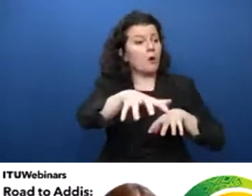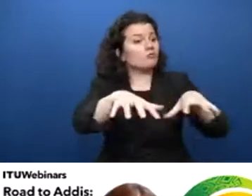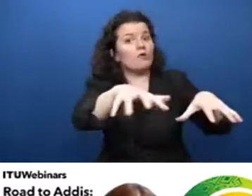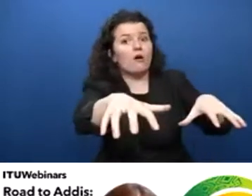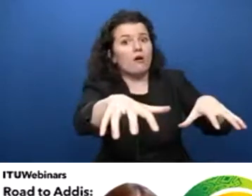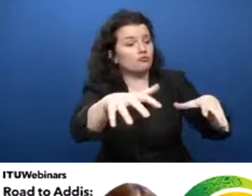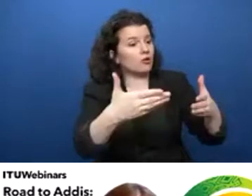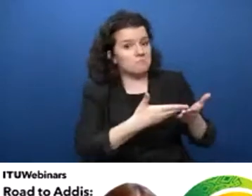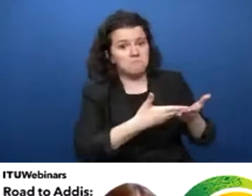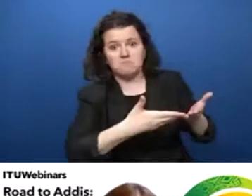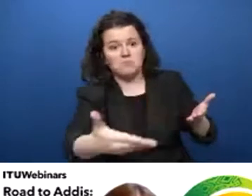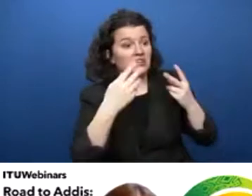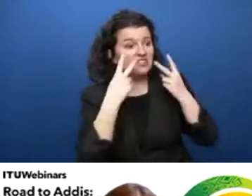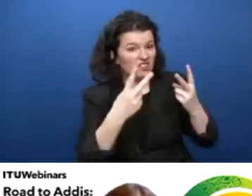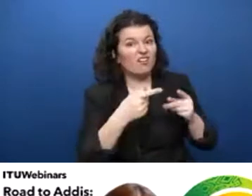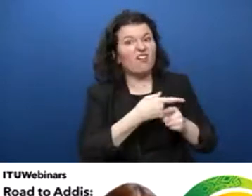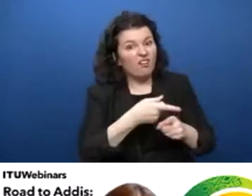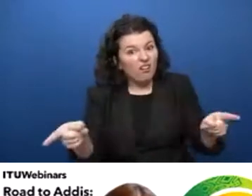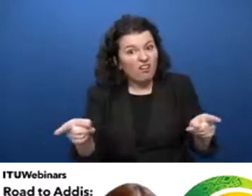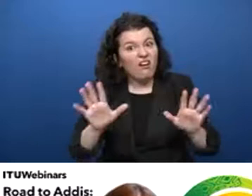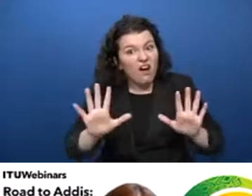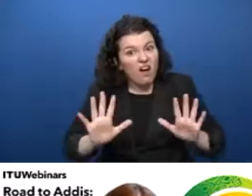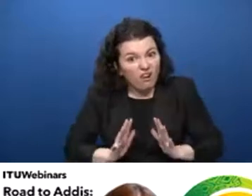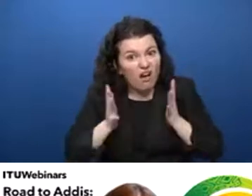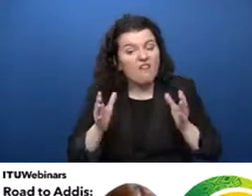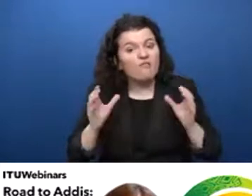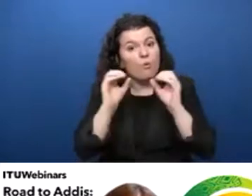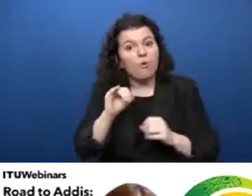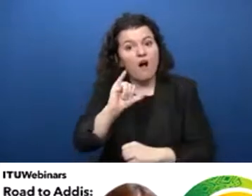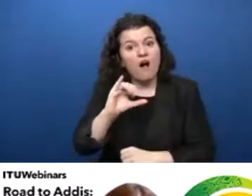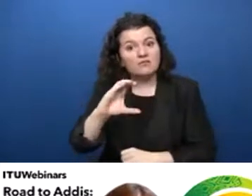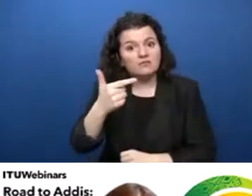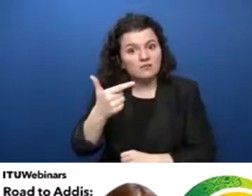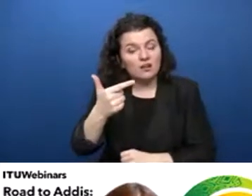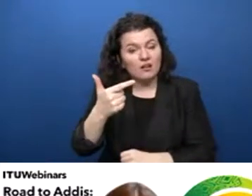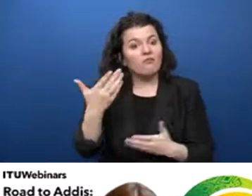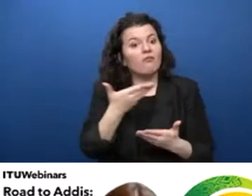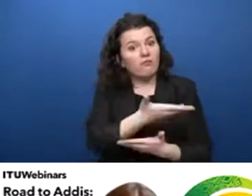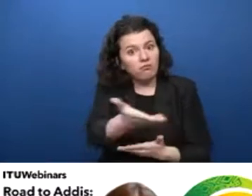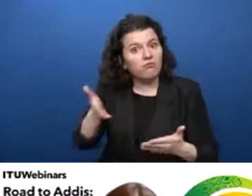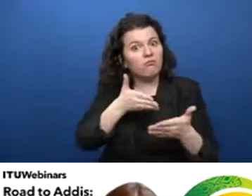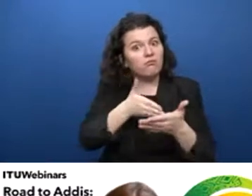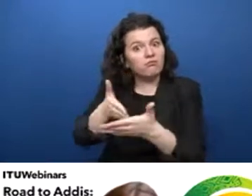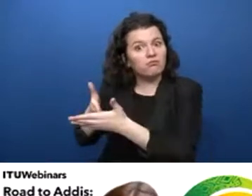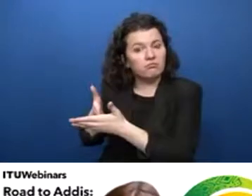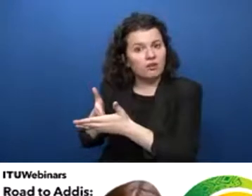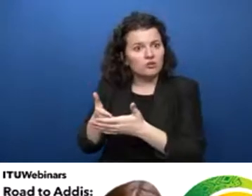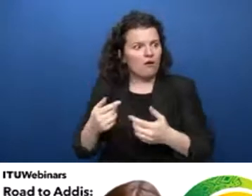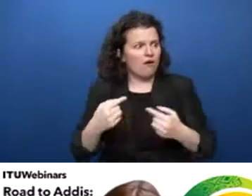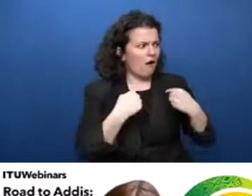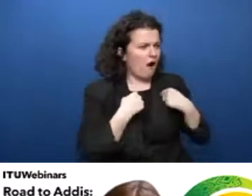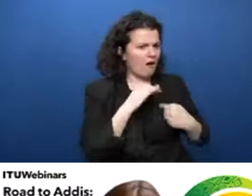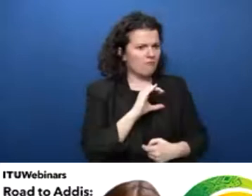y en definitiva, creo que Sintiq no hubiera tenido la oportunidad de adquirir nuevas habilidades y no hubiera podido